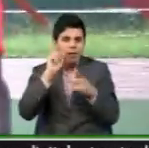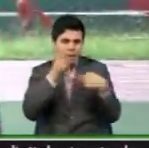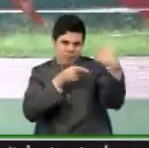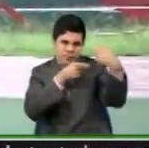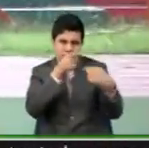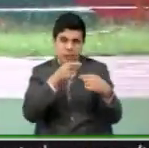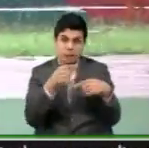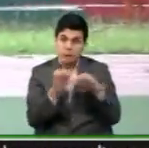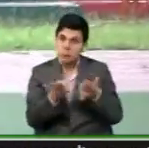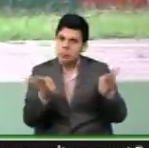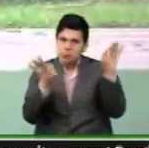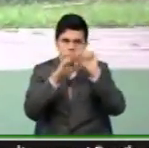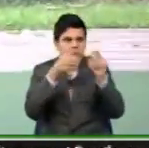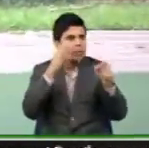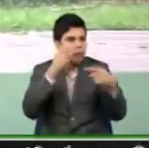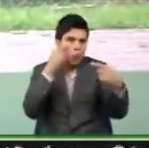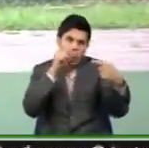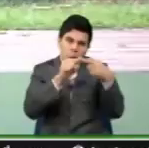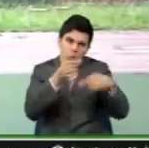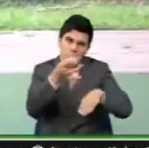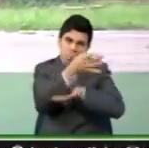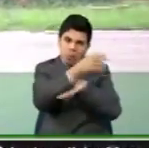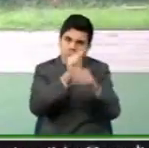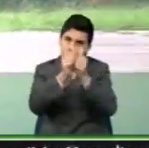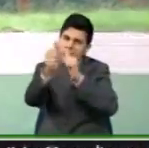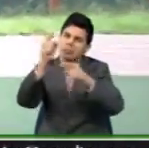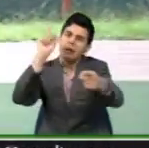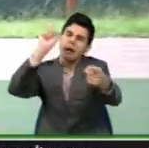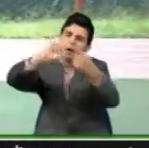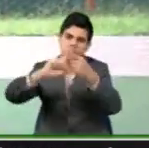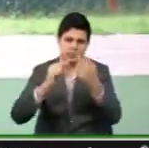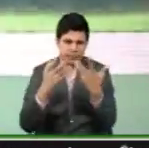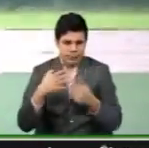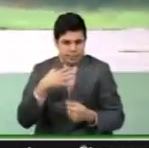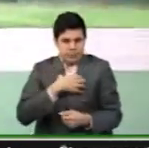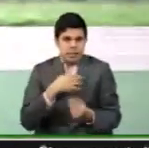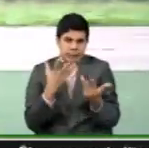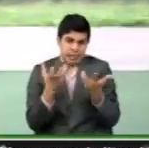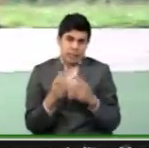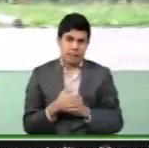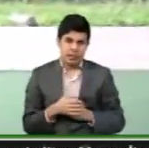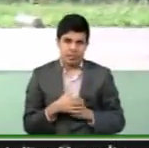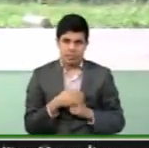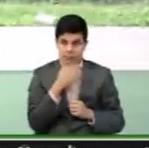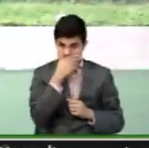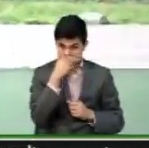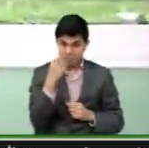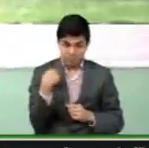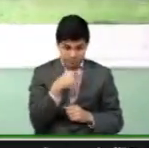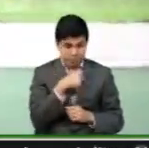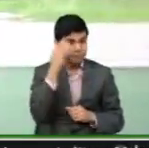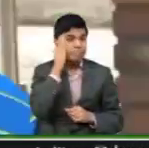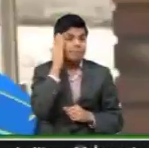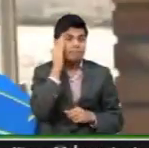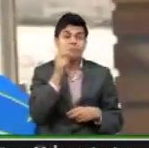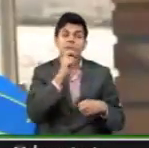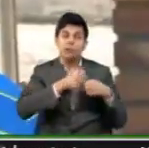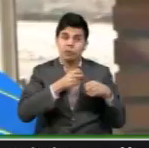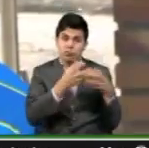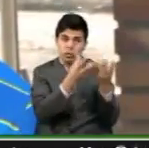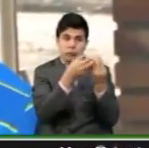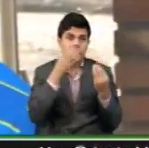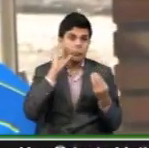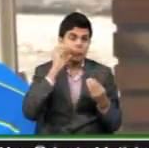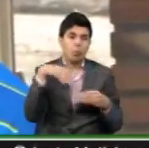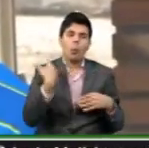vivido como una final buscando el sueño de avanzar y llegar lo más lejos posible en el certamen sabemos que vamos a tener un rival que son fuertes quien